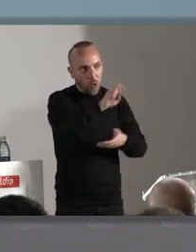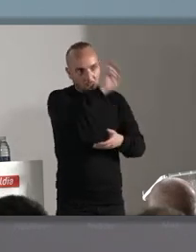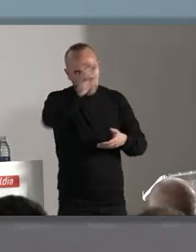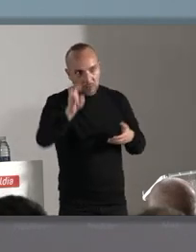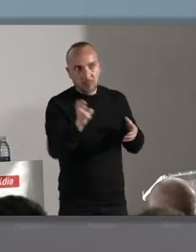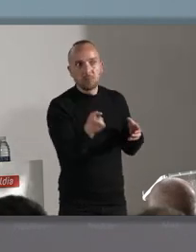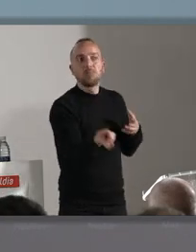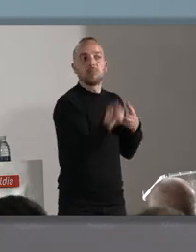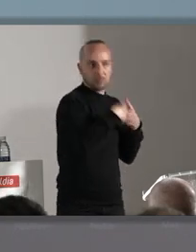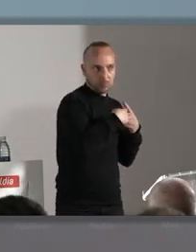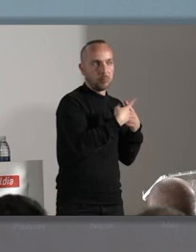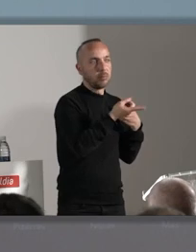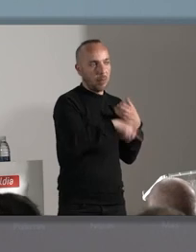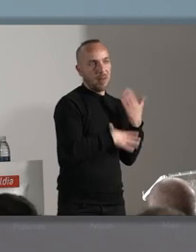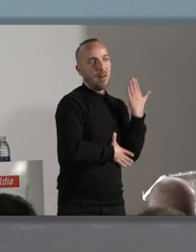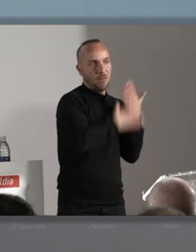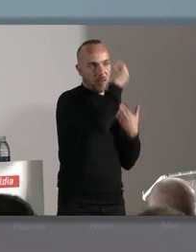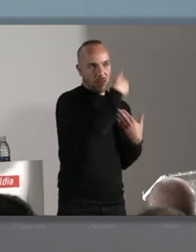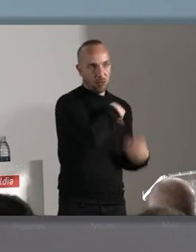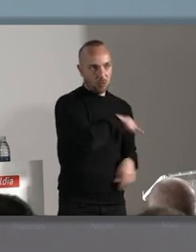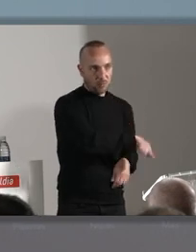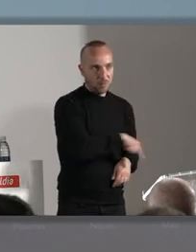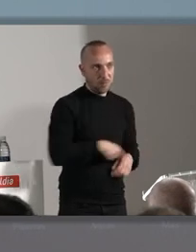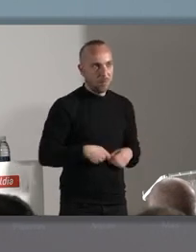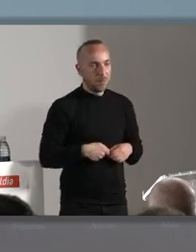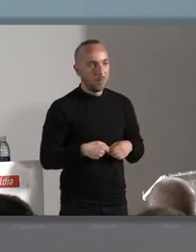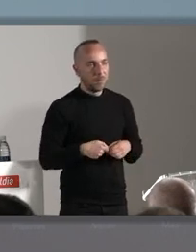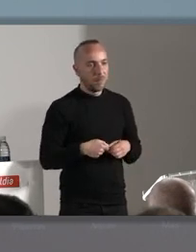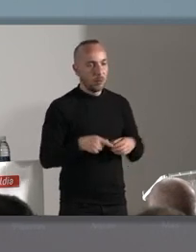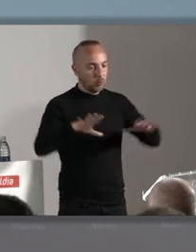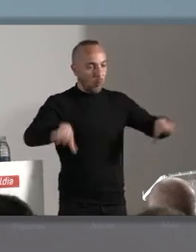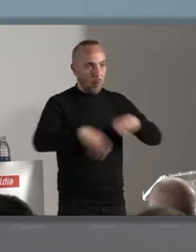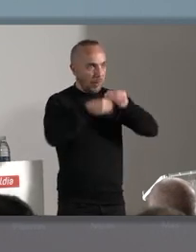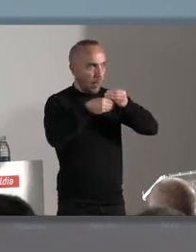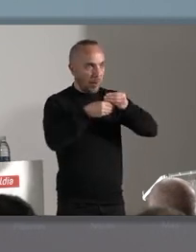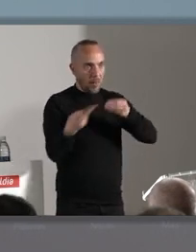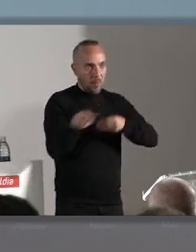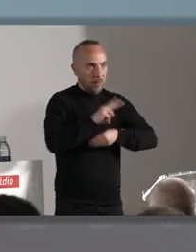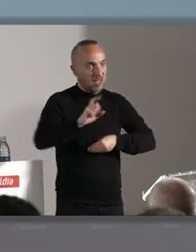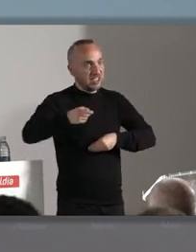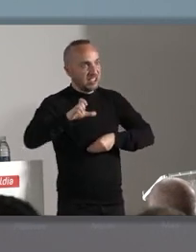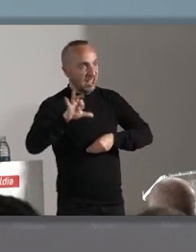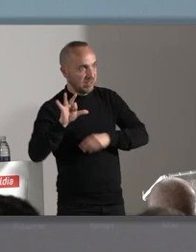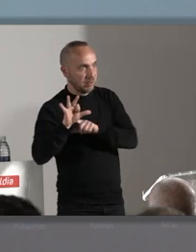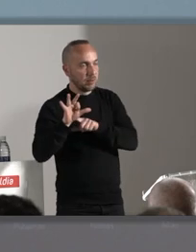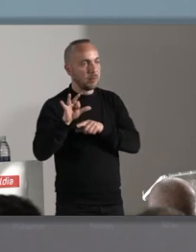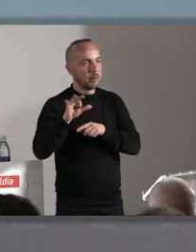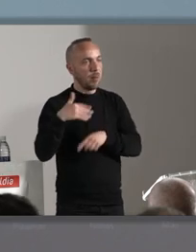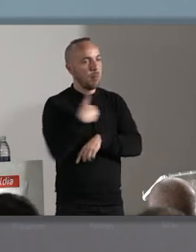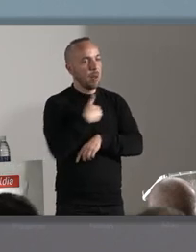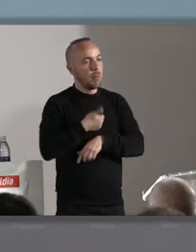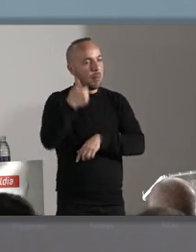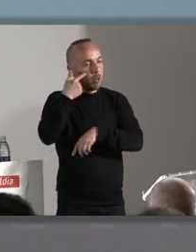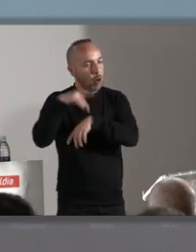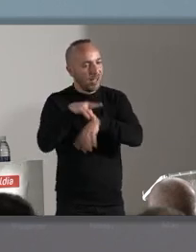colaboradoras también, pues, puedan participar de la federación, ¿no? Y por tanto, hay una complementariedad donde la XES ha hecho un papel y está haciendo más de orientación a